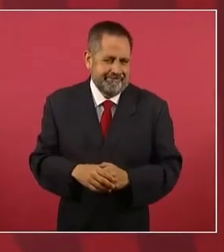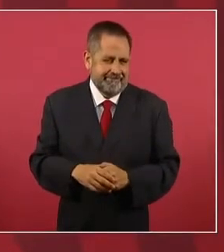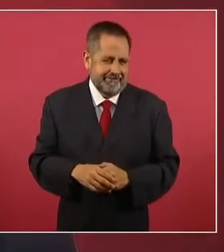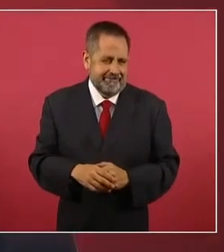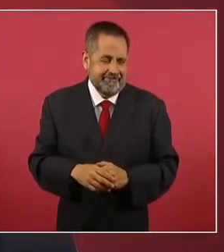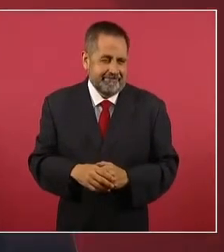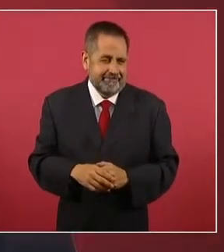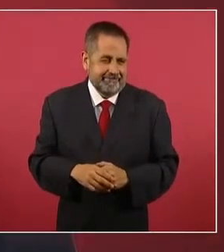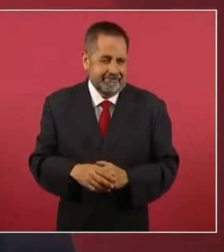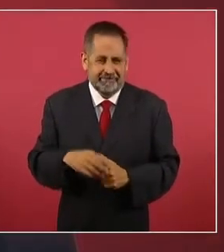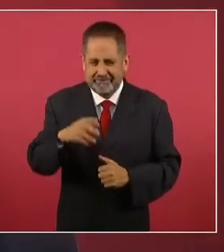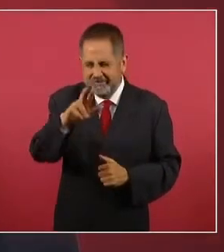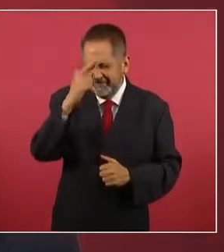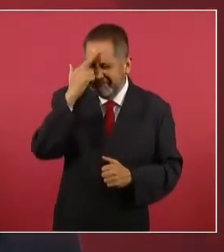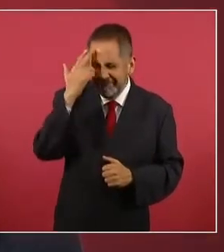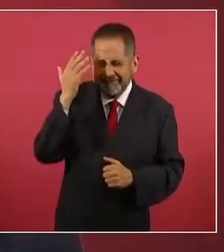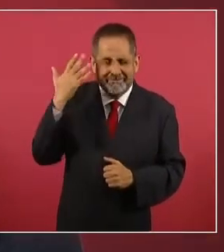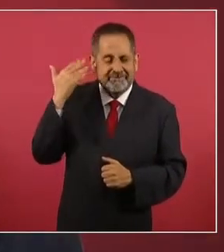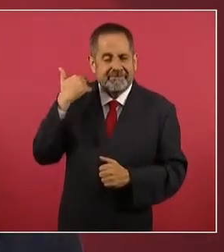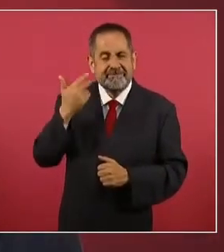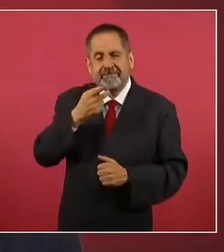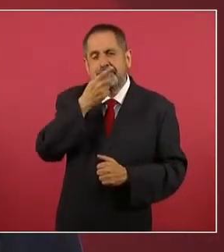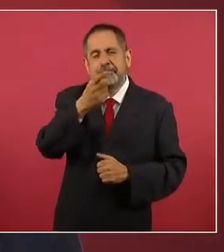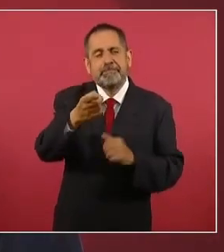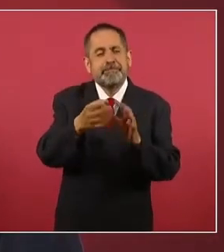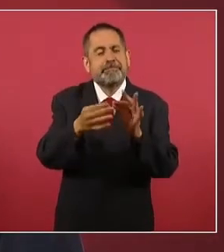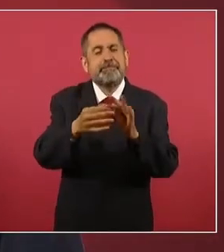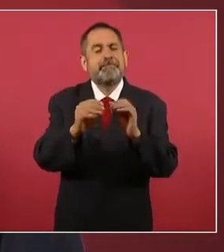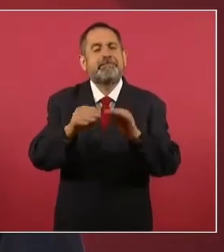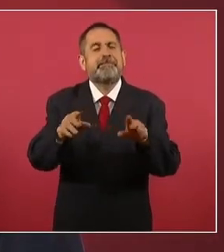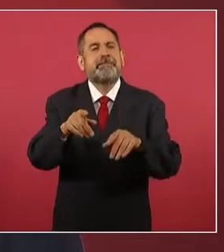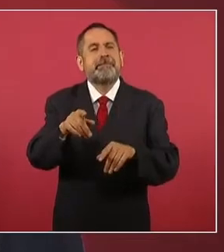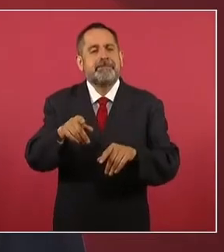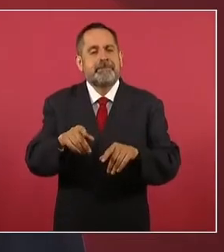Ya ven que dije que